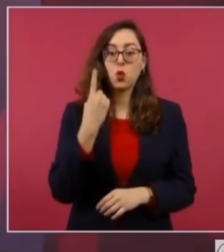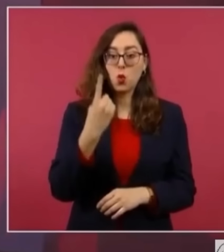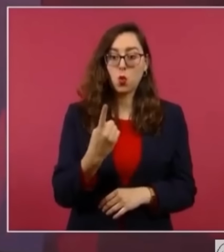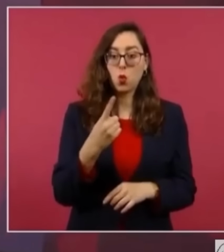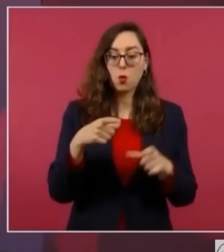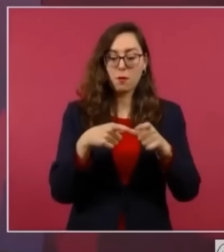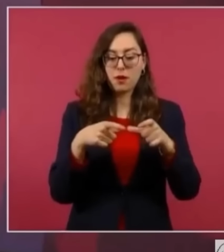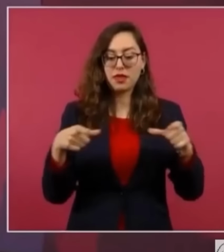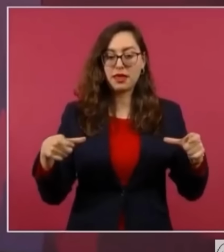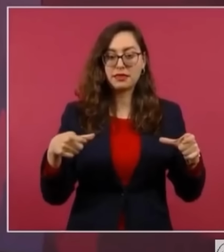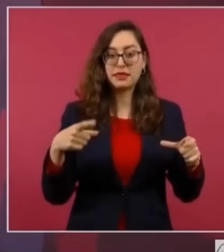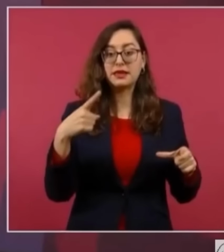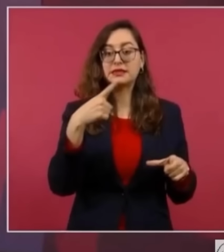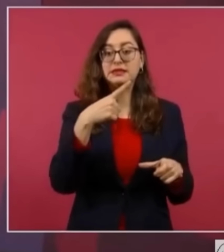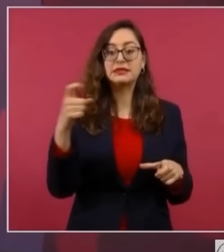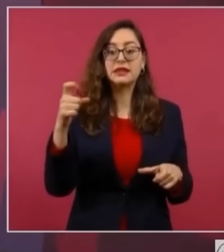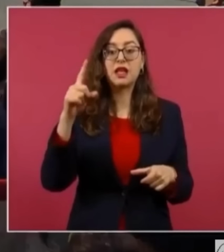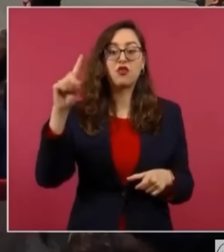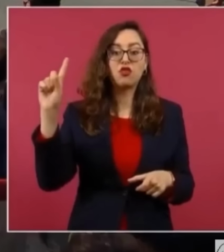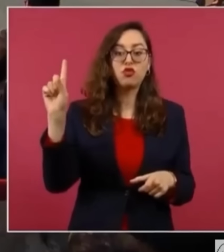¿no? ¿Eh?